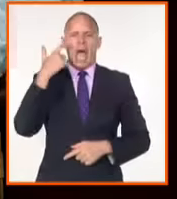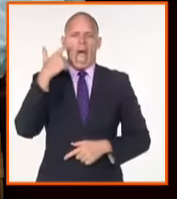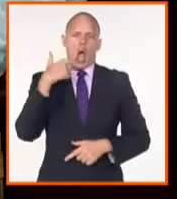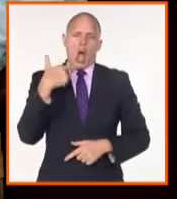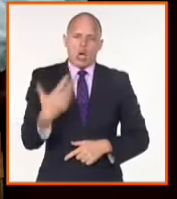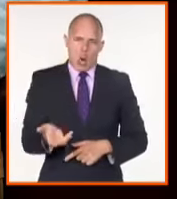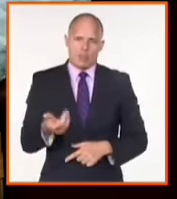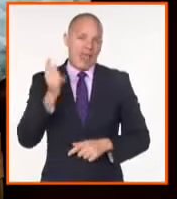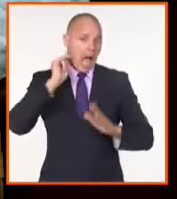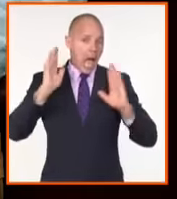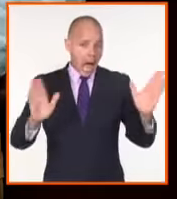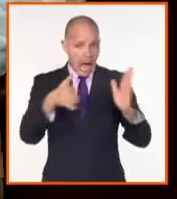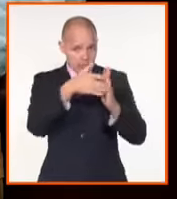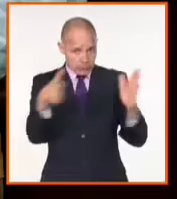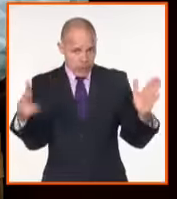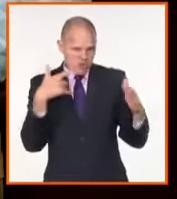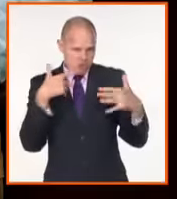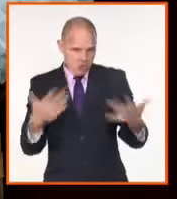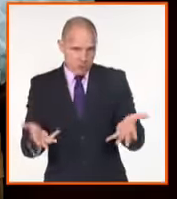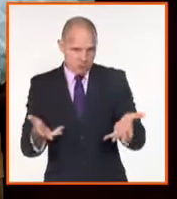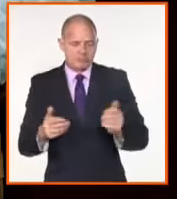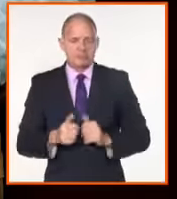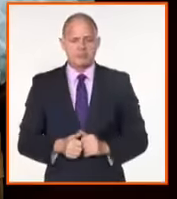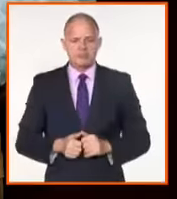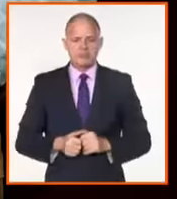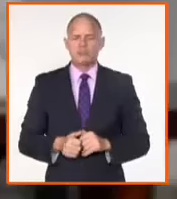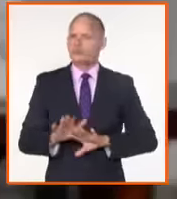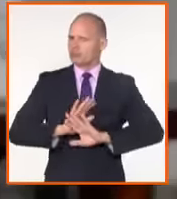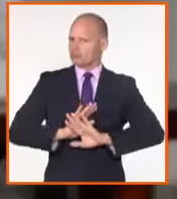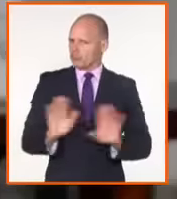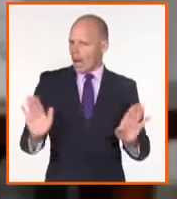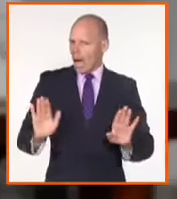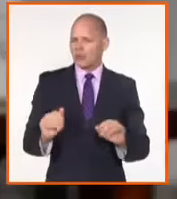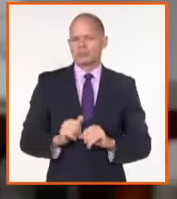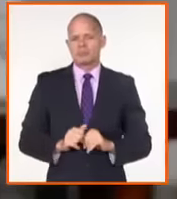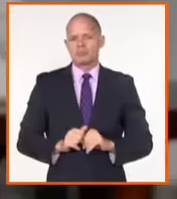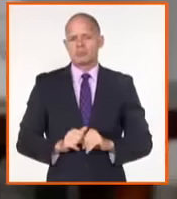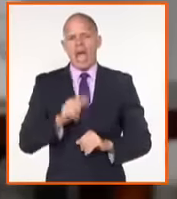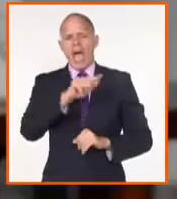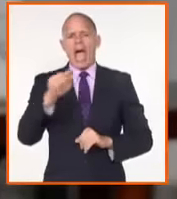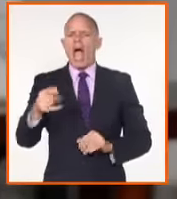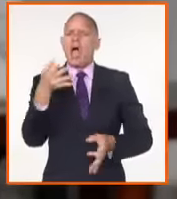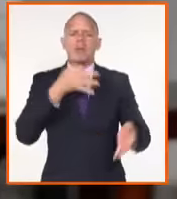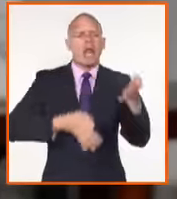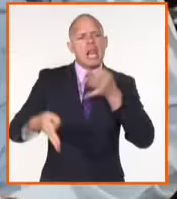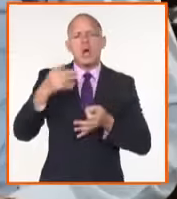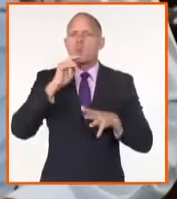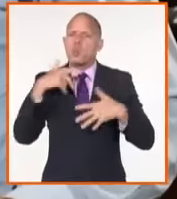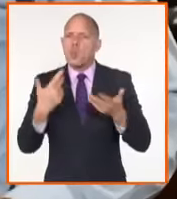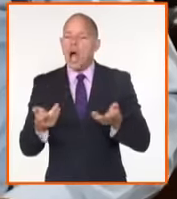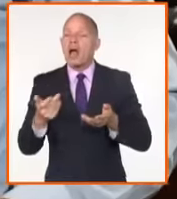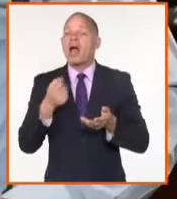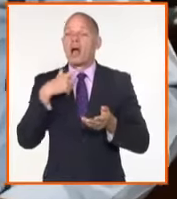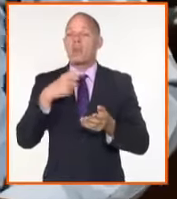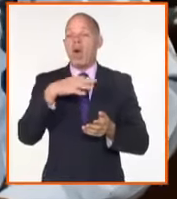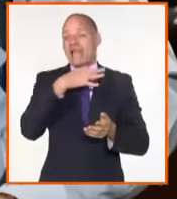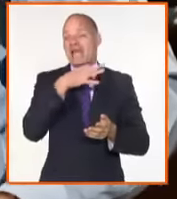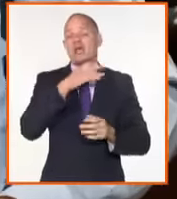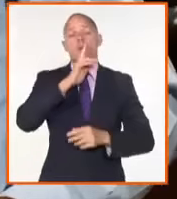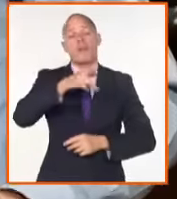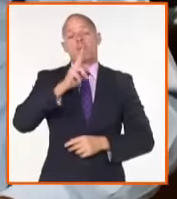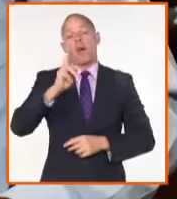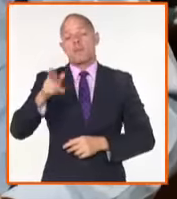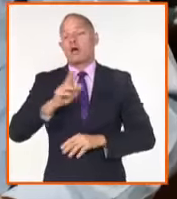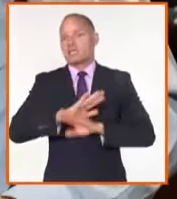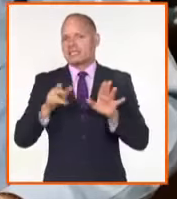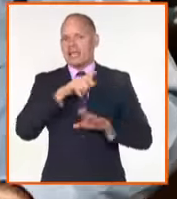vivido en el año, y en particular de este momento. Entonces, por lo tanto, han estado centrados también en cómo se han cumplido un grupo de indicaciones que dimos para superar la